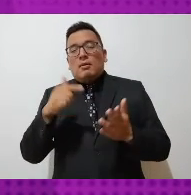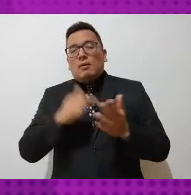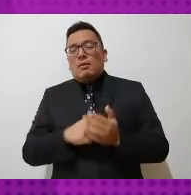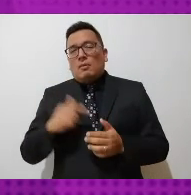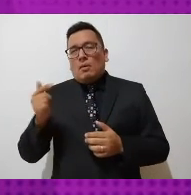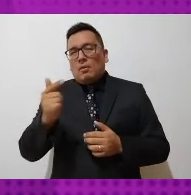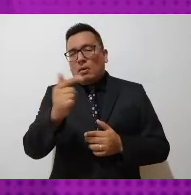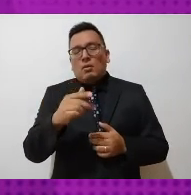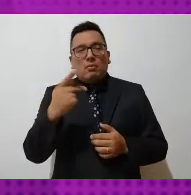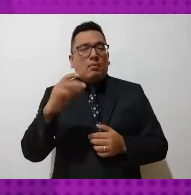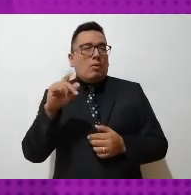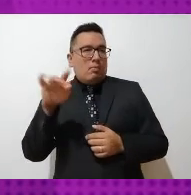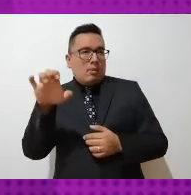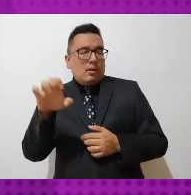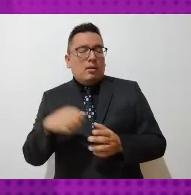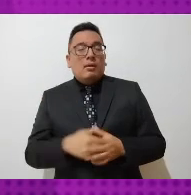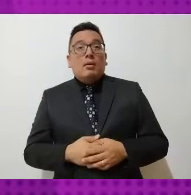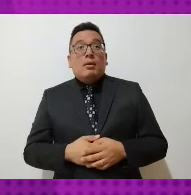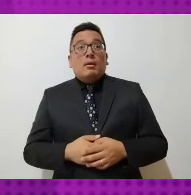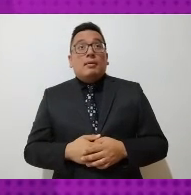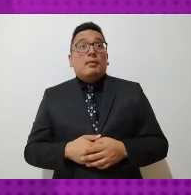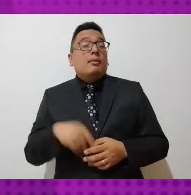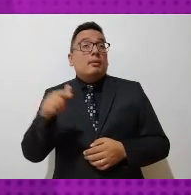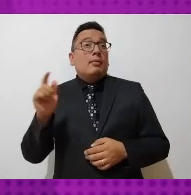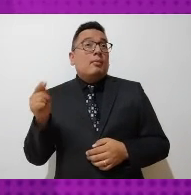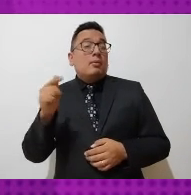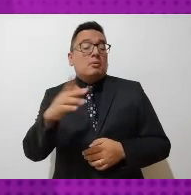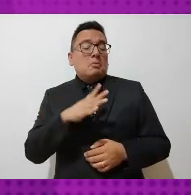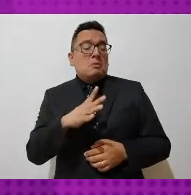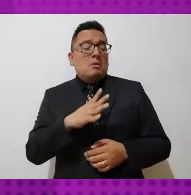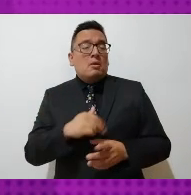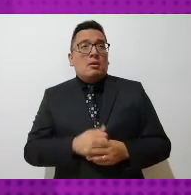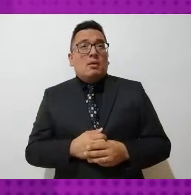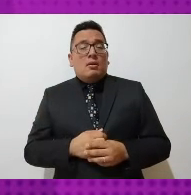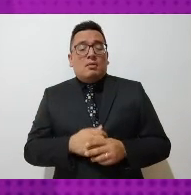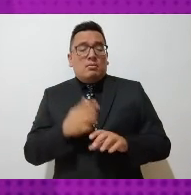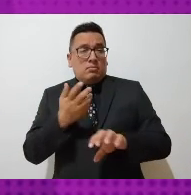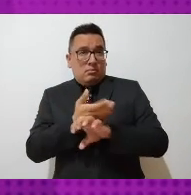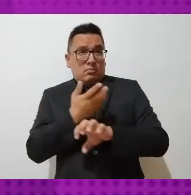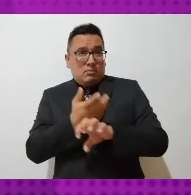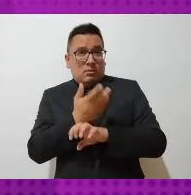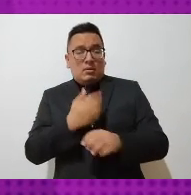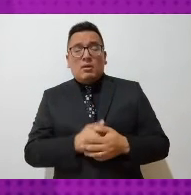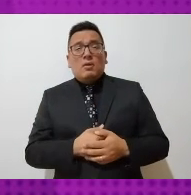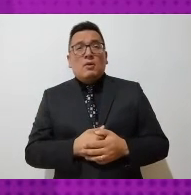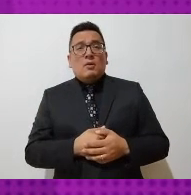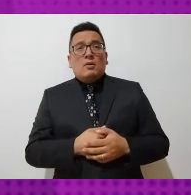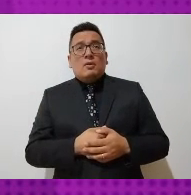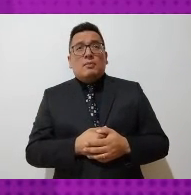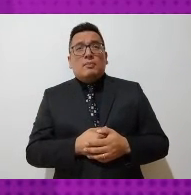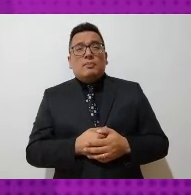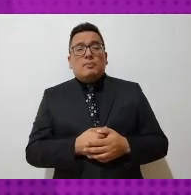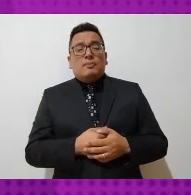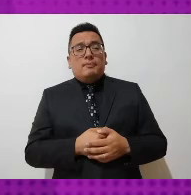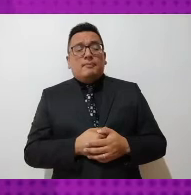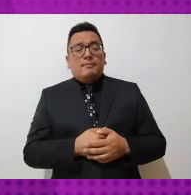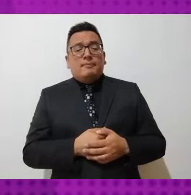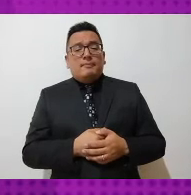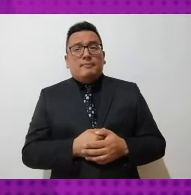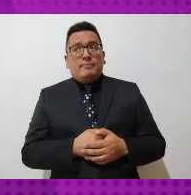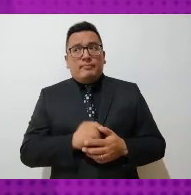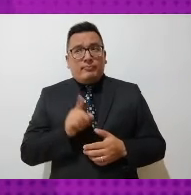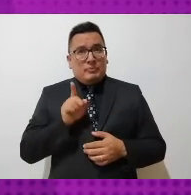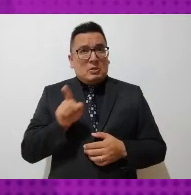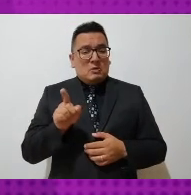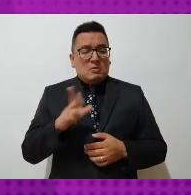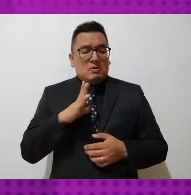con el OPLE de Guanajuato. Guanajuato es uno de los estados que por sí mismo y